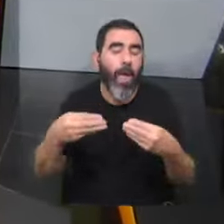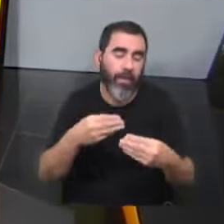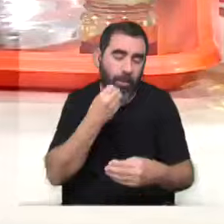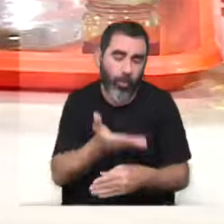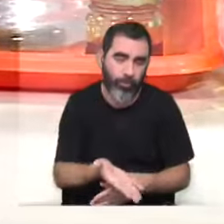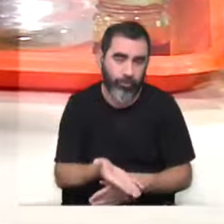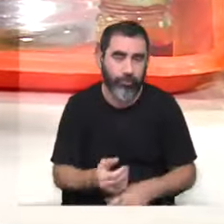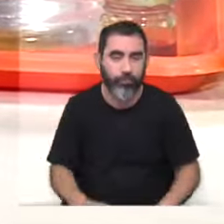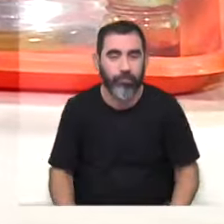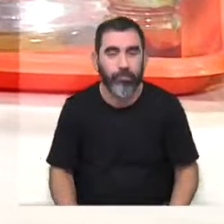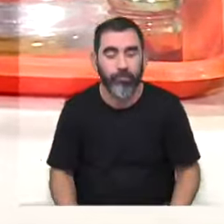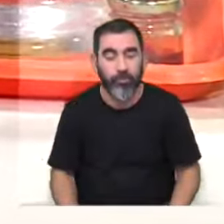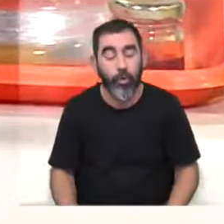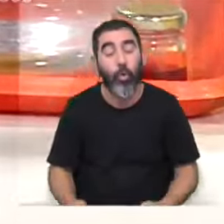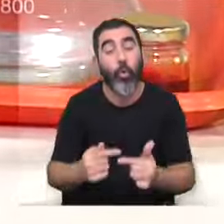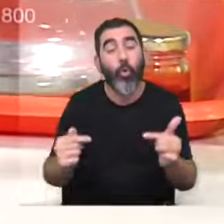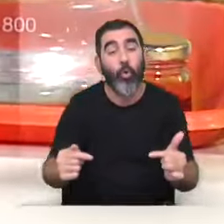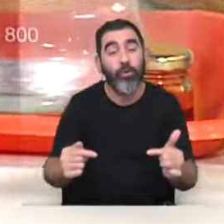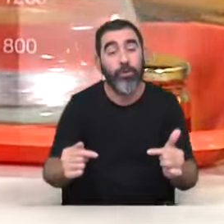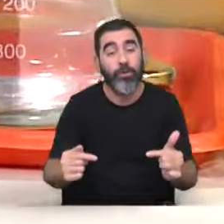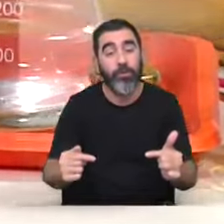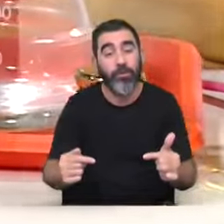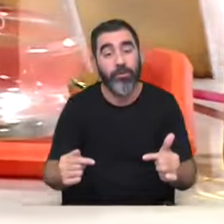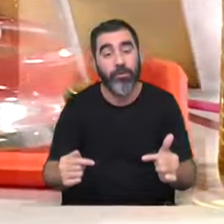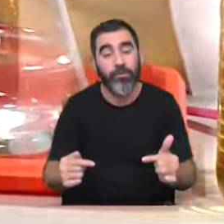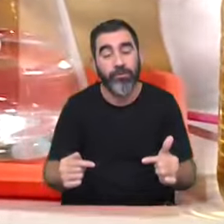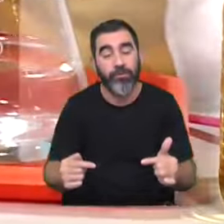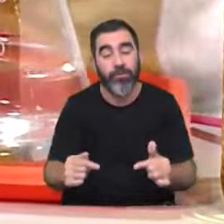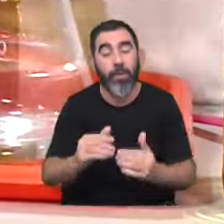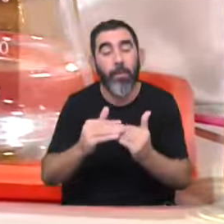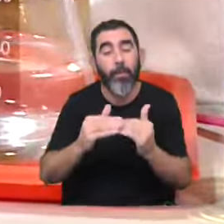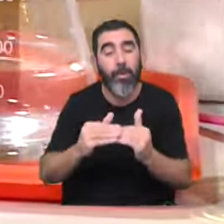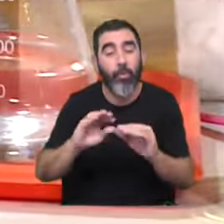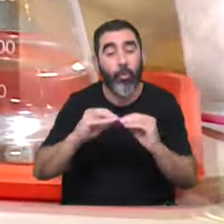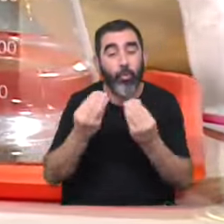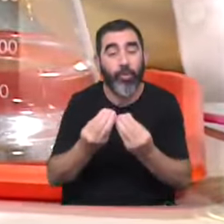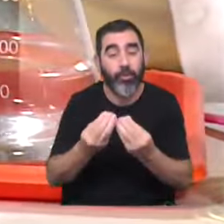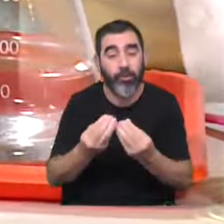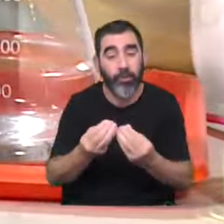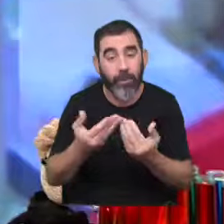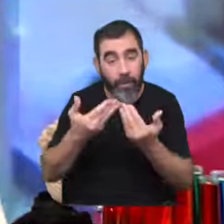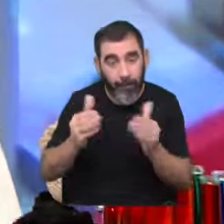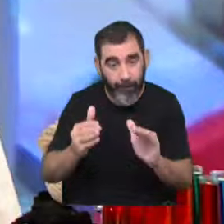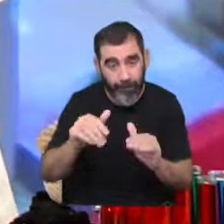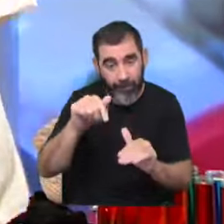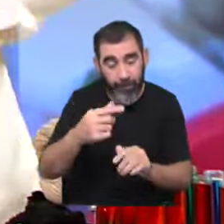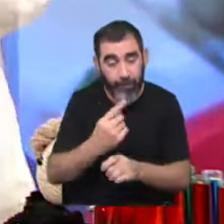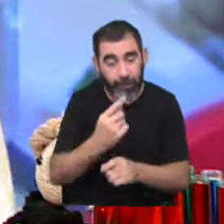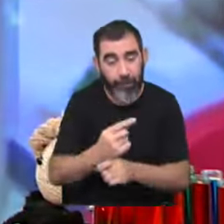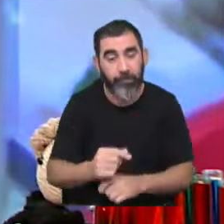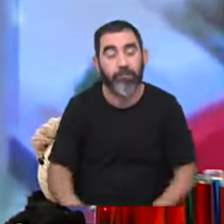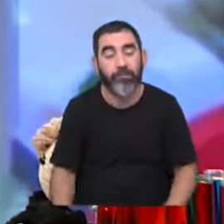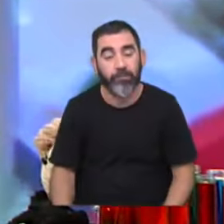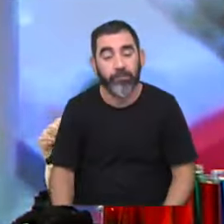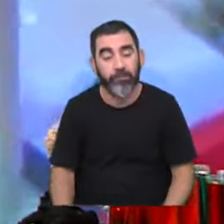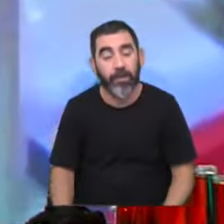Bien. Y incluso las sustancias son generalmente inocuas, por lo menos en las cantidades que las usamos. ¿Con este? Vamos a empezar con ese, es verdad. Vamos a